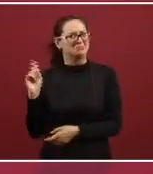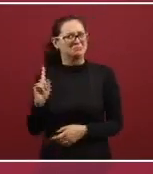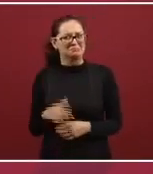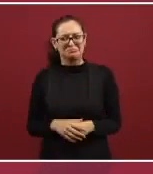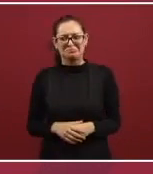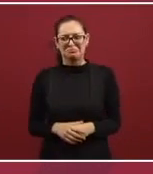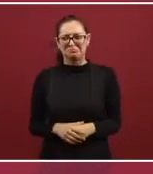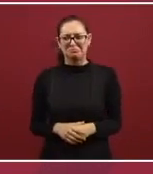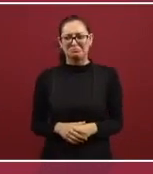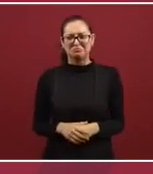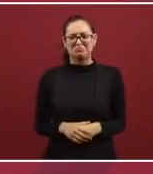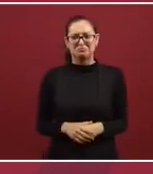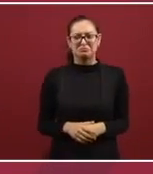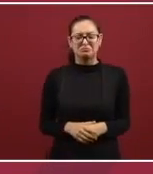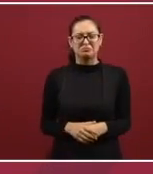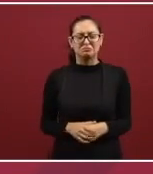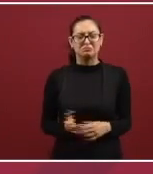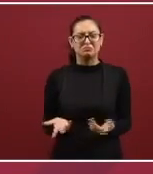Y